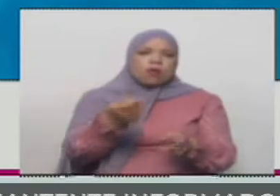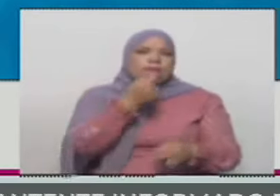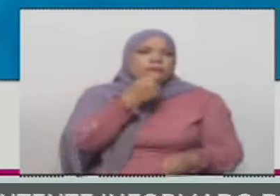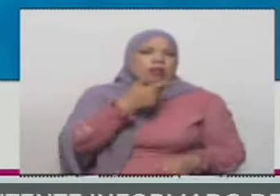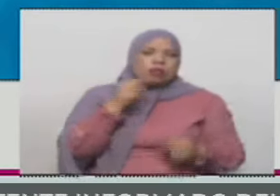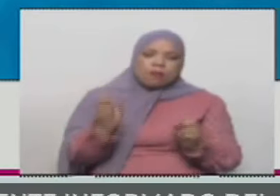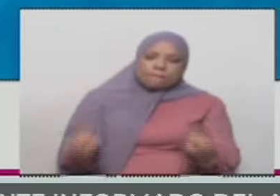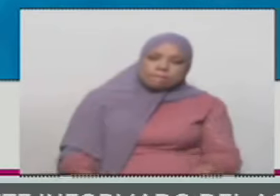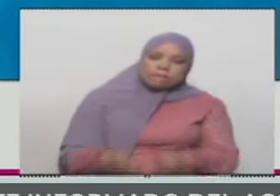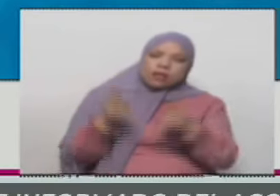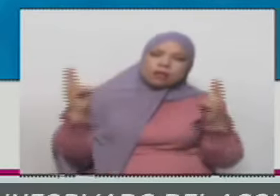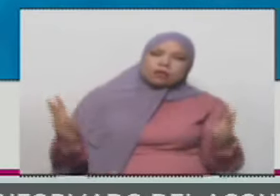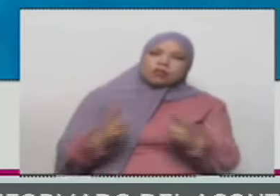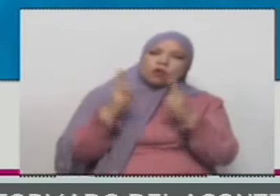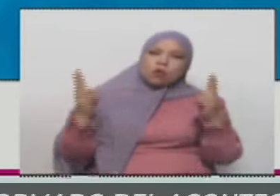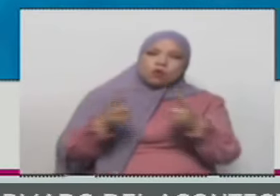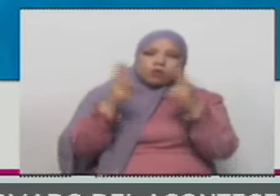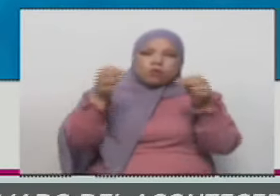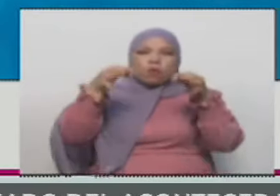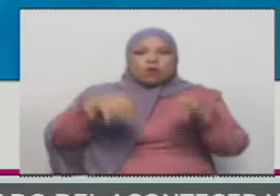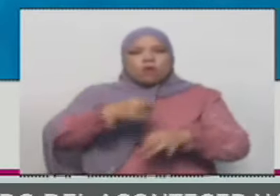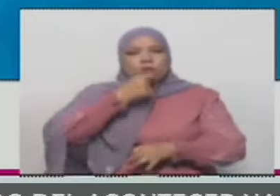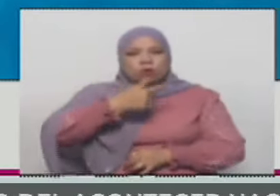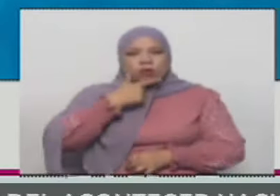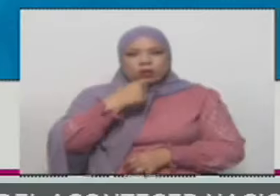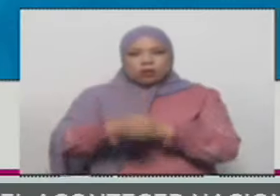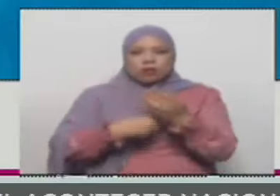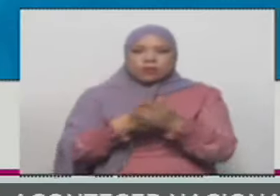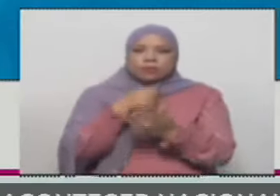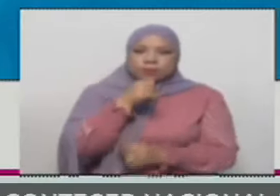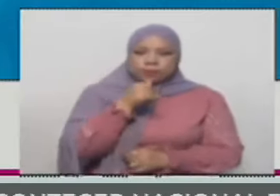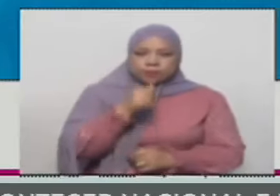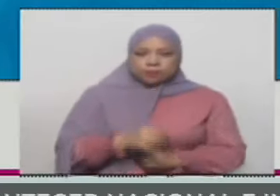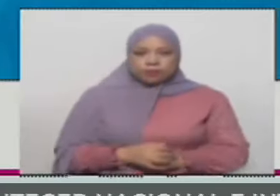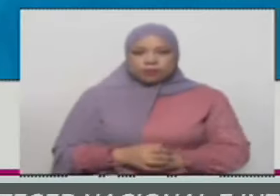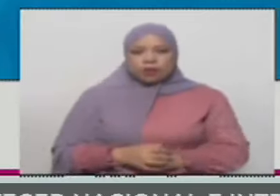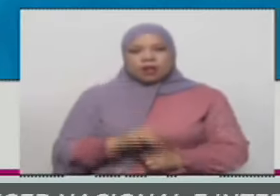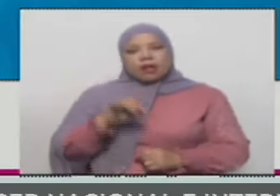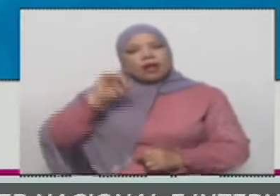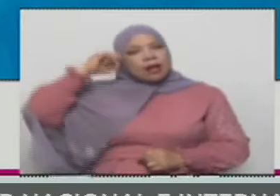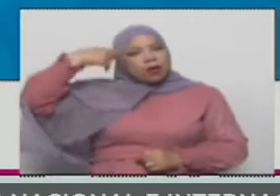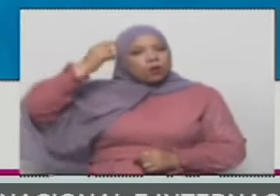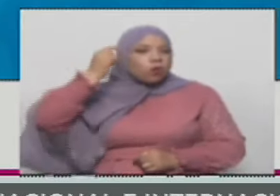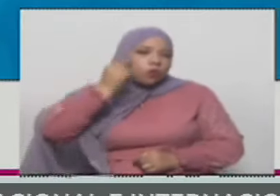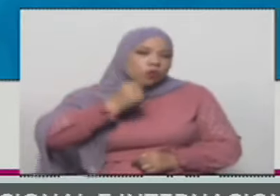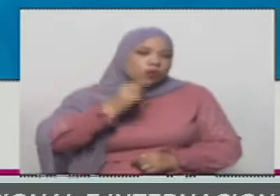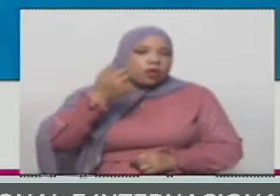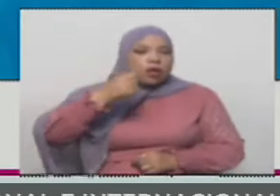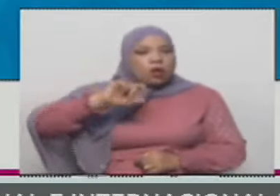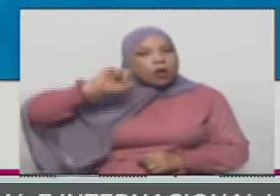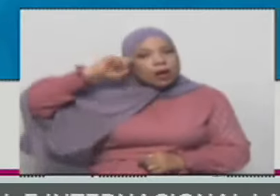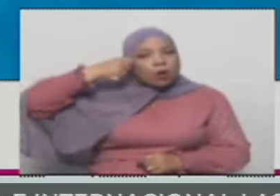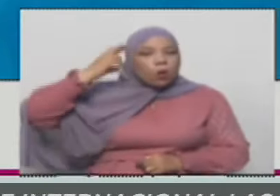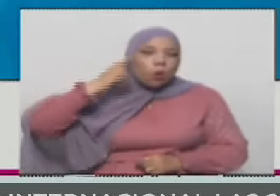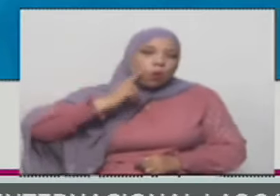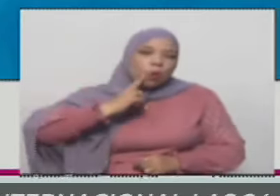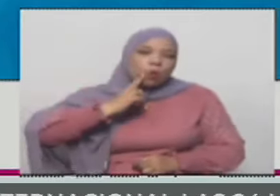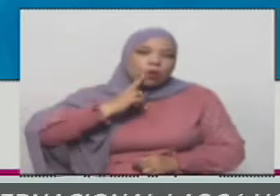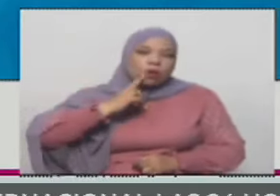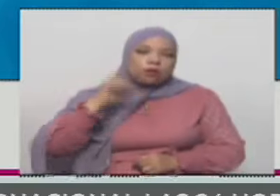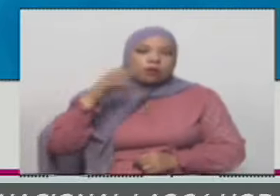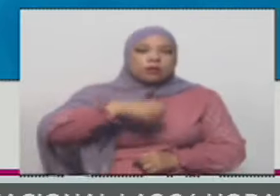victorias y la forma más bonita de celebrarla, recordando a Sucre, recordando a Bolívar. Bolívar decía